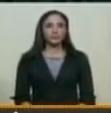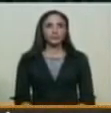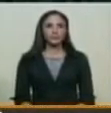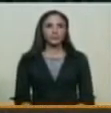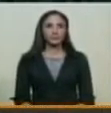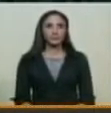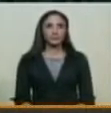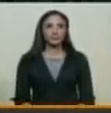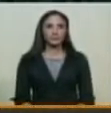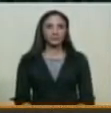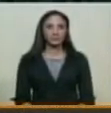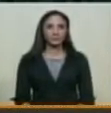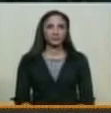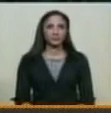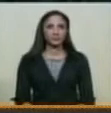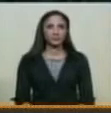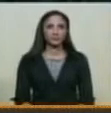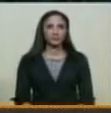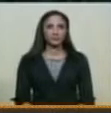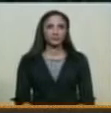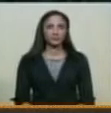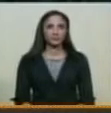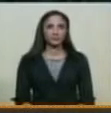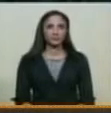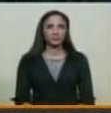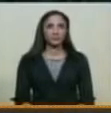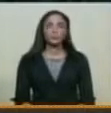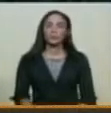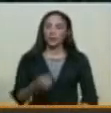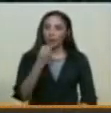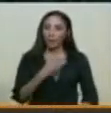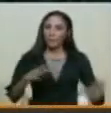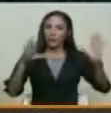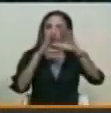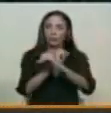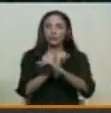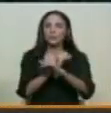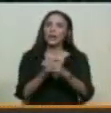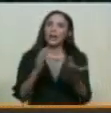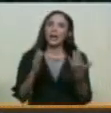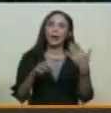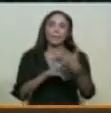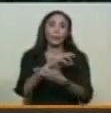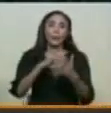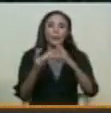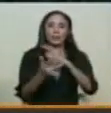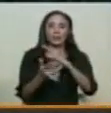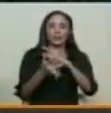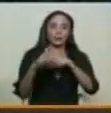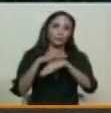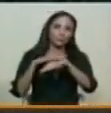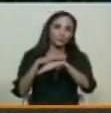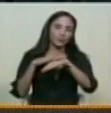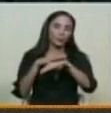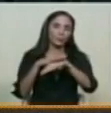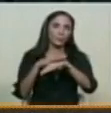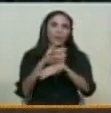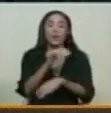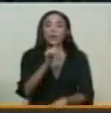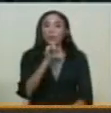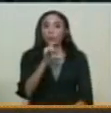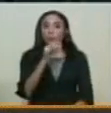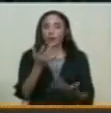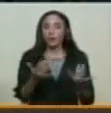Escuchan entonces. Muy buenas noches. Allí lo que después será de este pequeño desperfecto técnico, para la comunicación y la cultura, quería informar que acaba